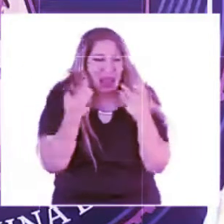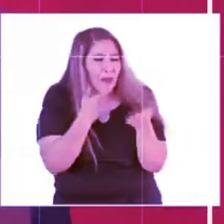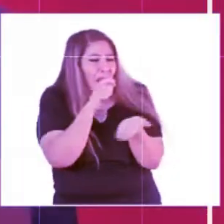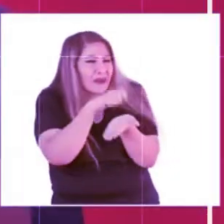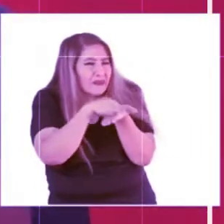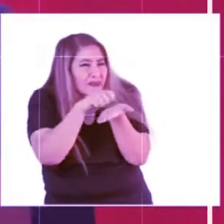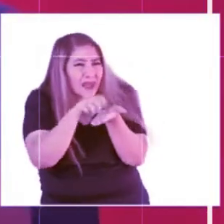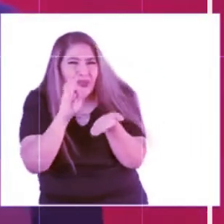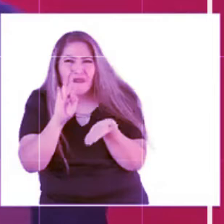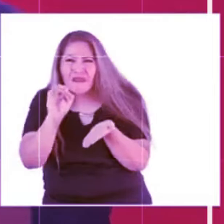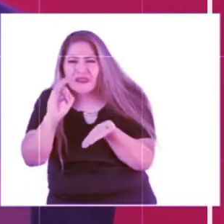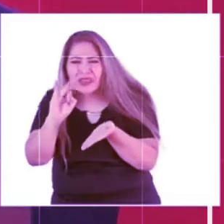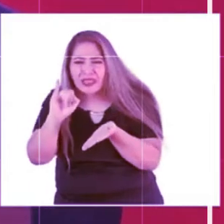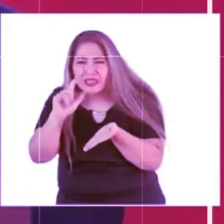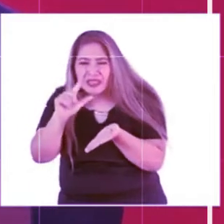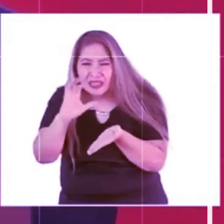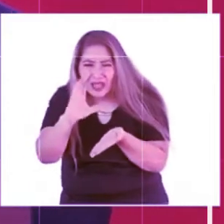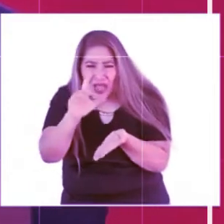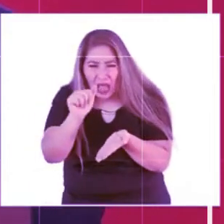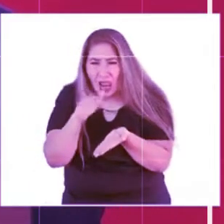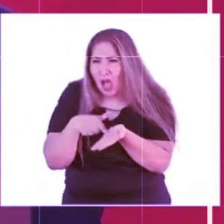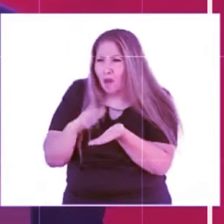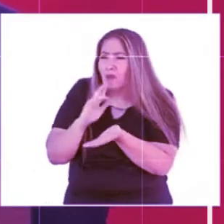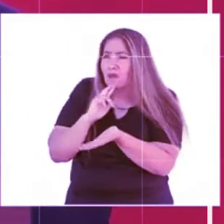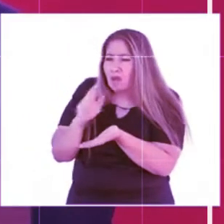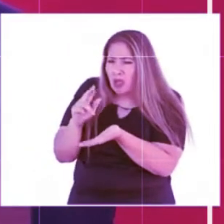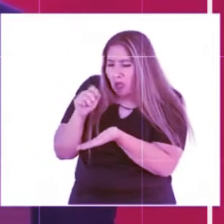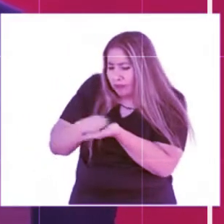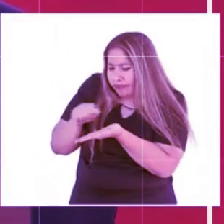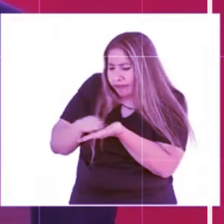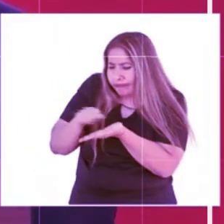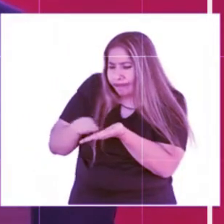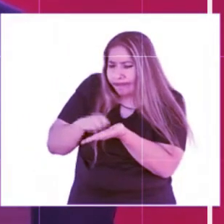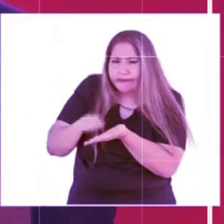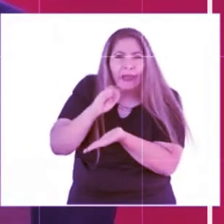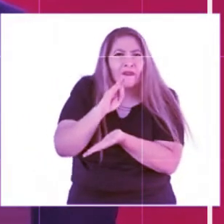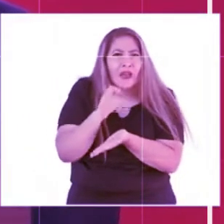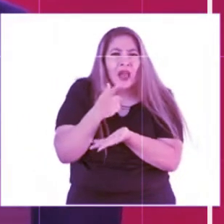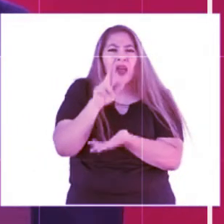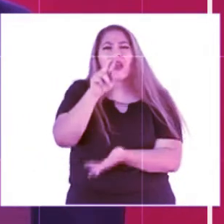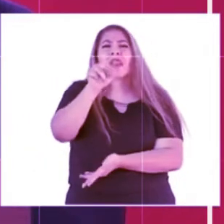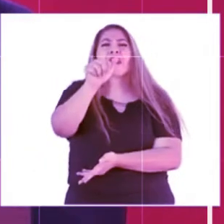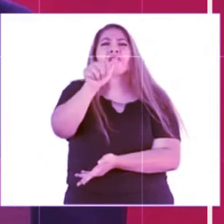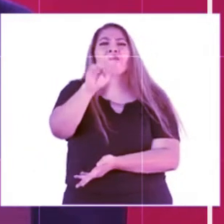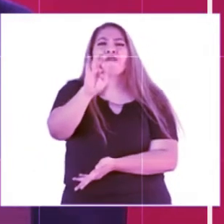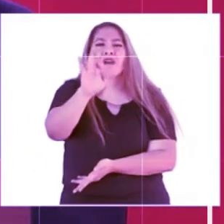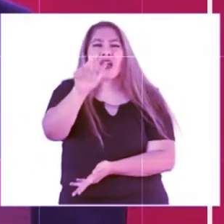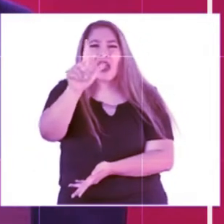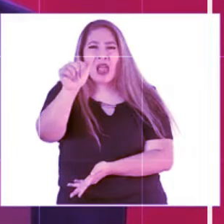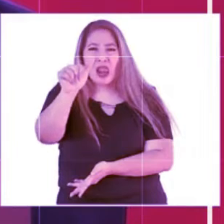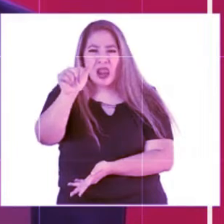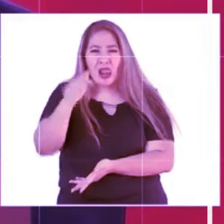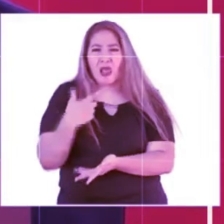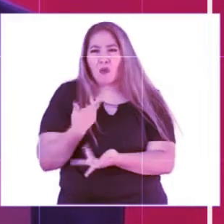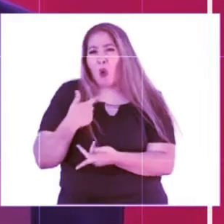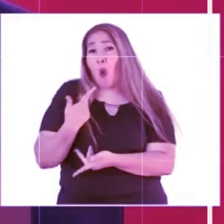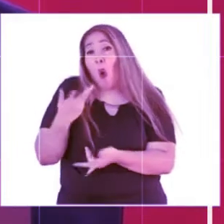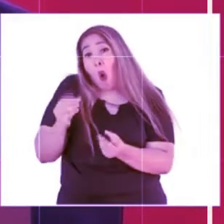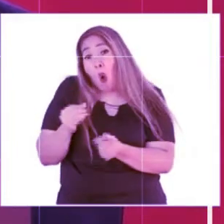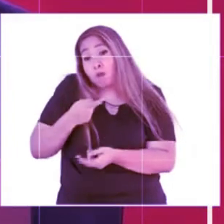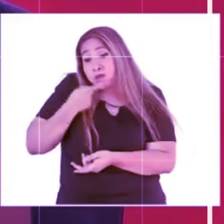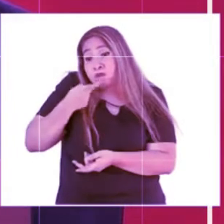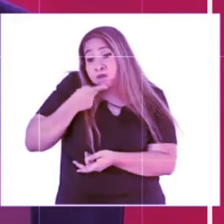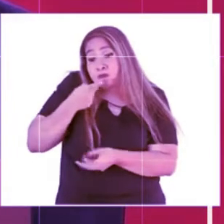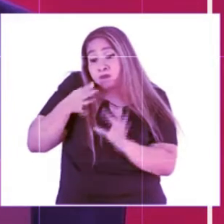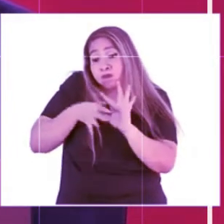compilados por el fiscal Rafael Ramos Pedruesa como los que provienen de la tradición oral,